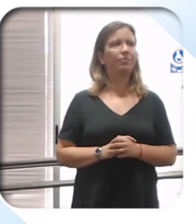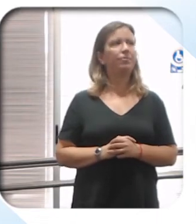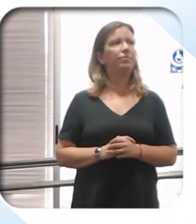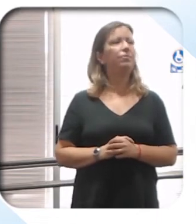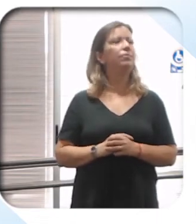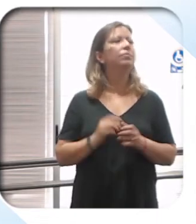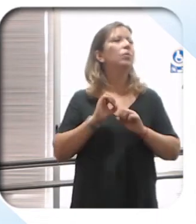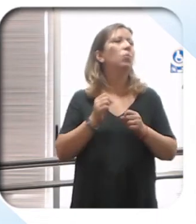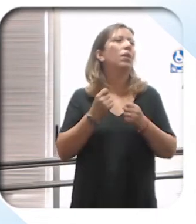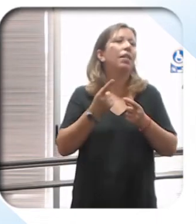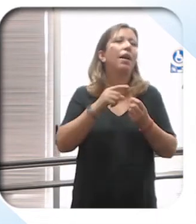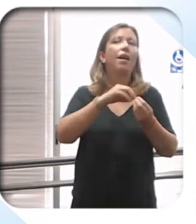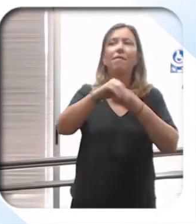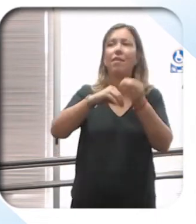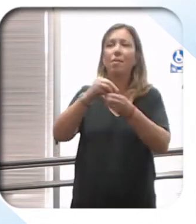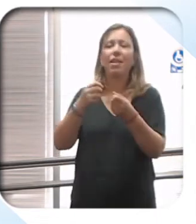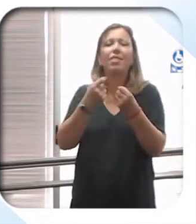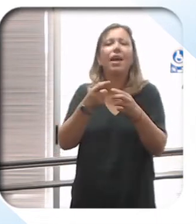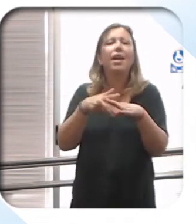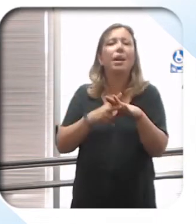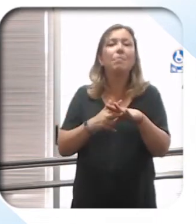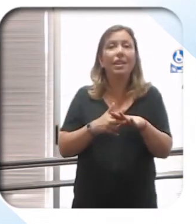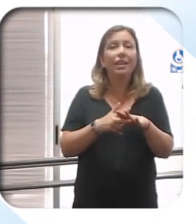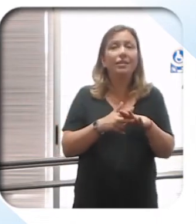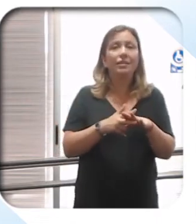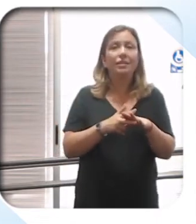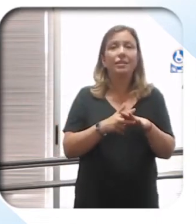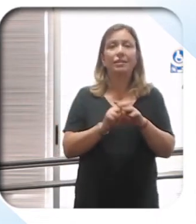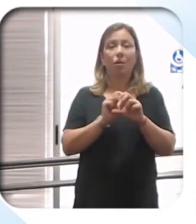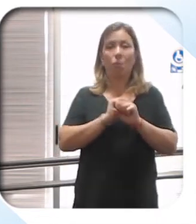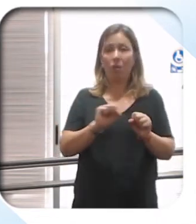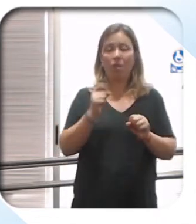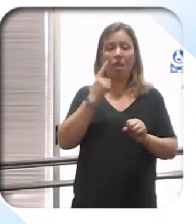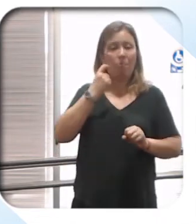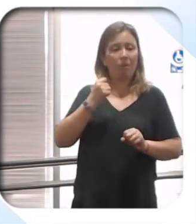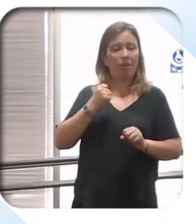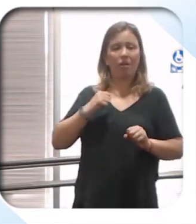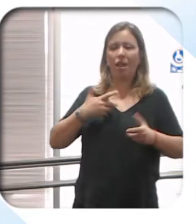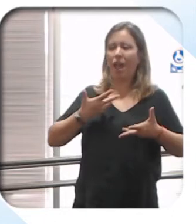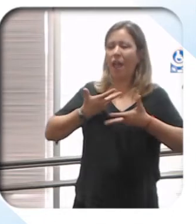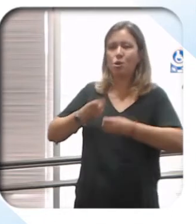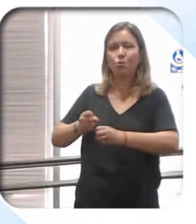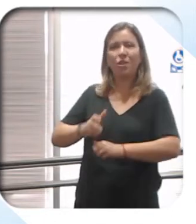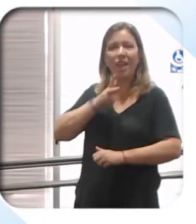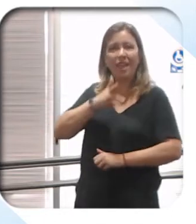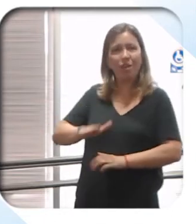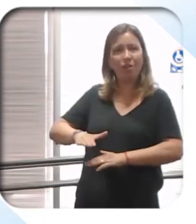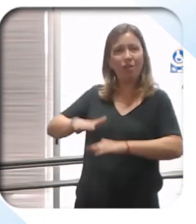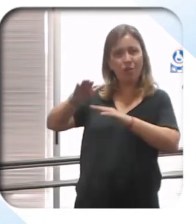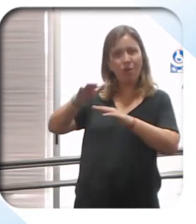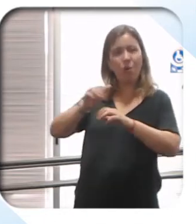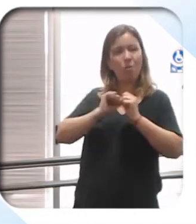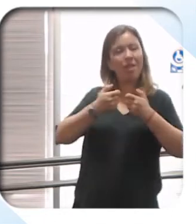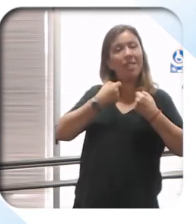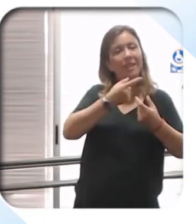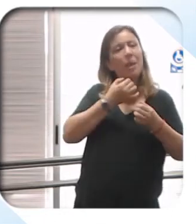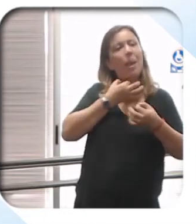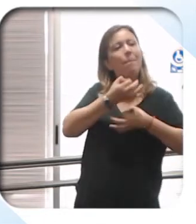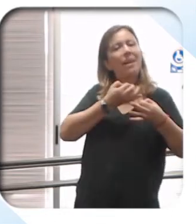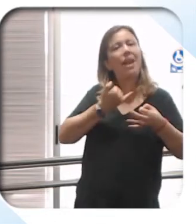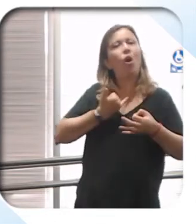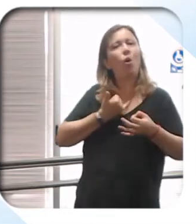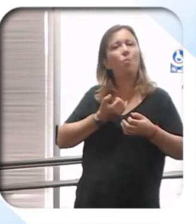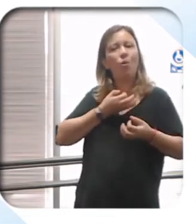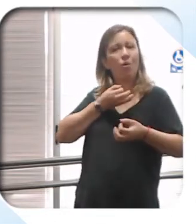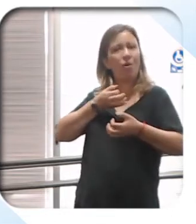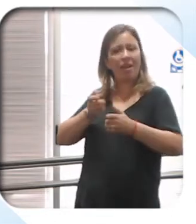Poder darle a esas familias herramientas para que puedan ayudar a crecer a sus hijos de manera feliz,